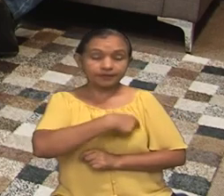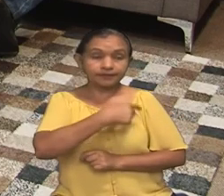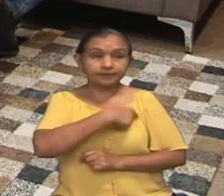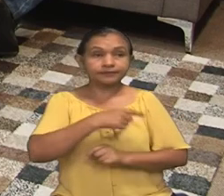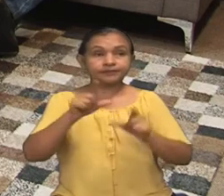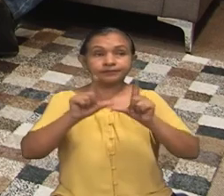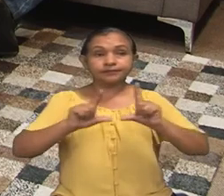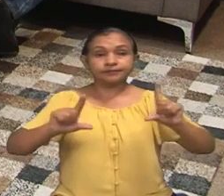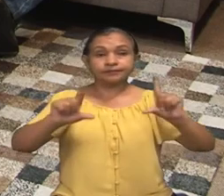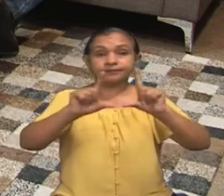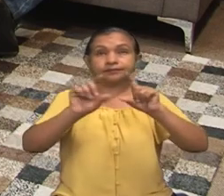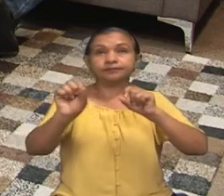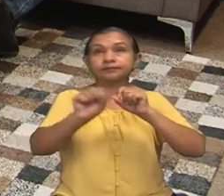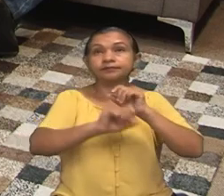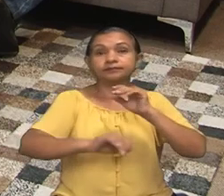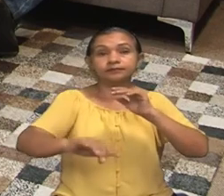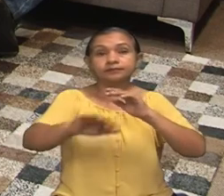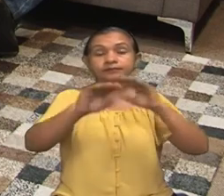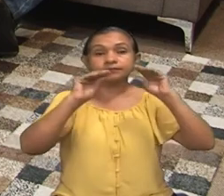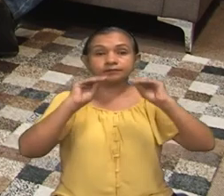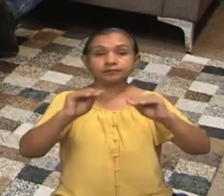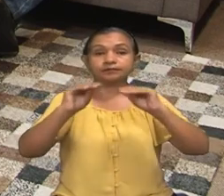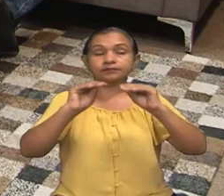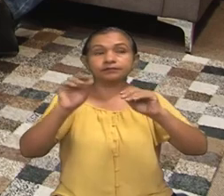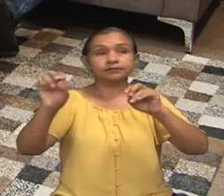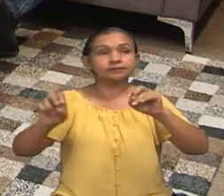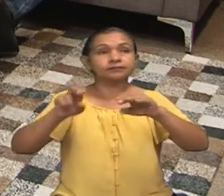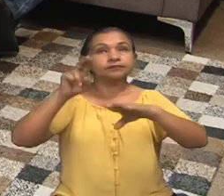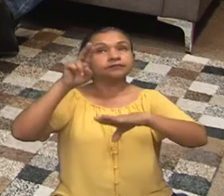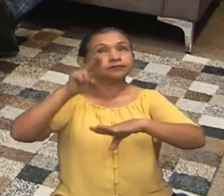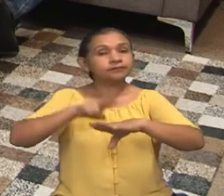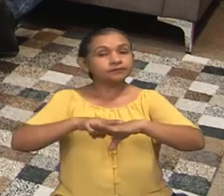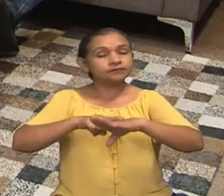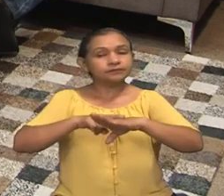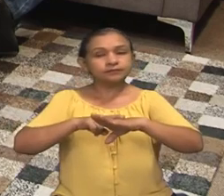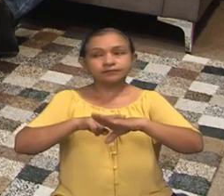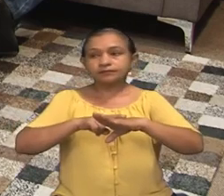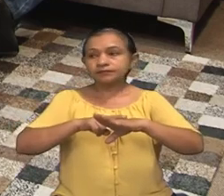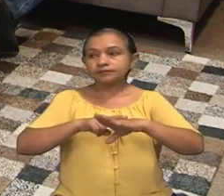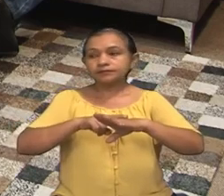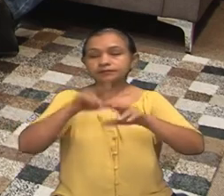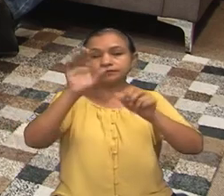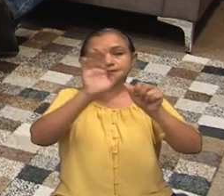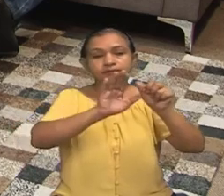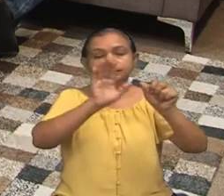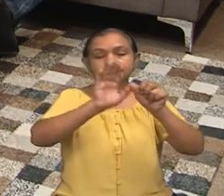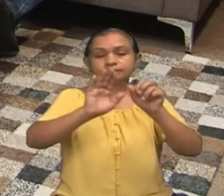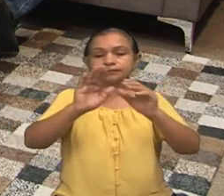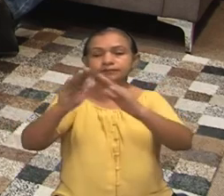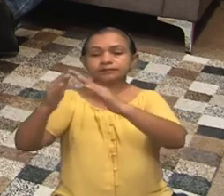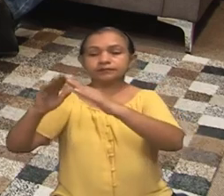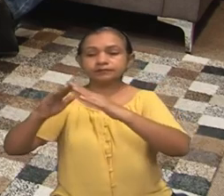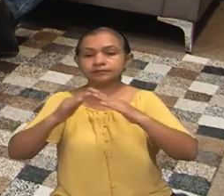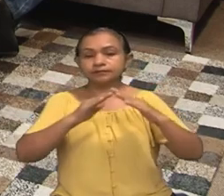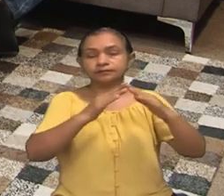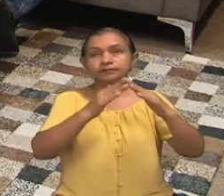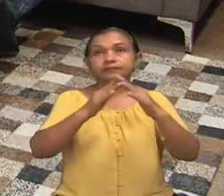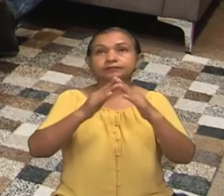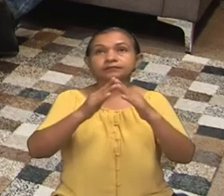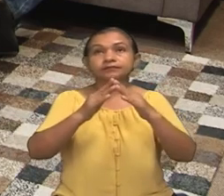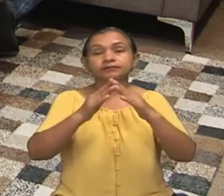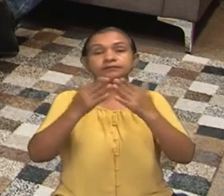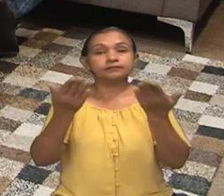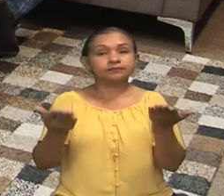espacio socioeducativo que lo implementamos a nivel nacional en todo, en cada uno de los barrios. Pero esta